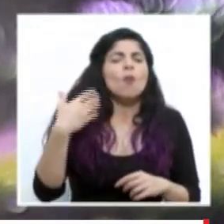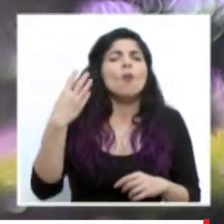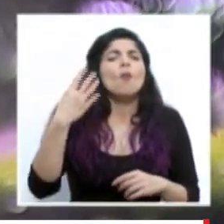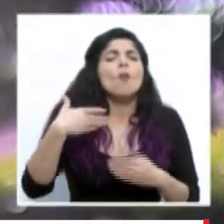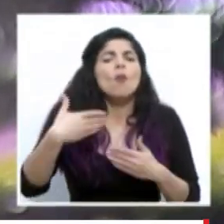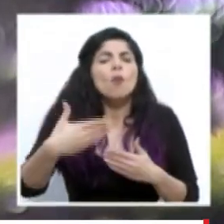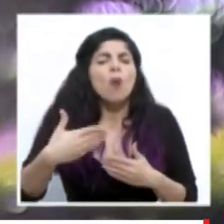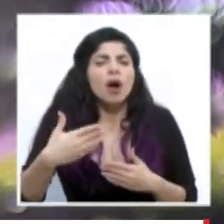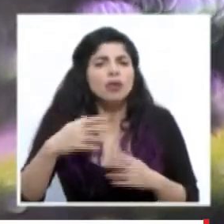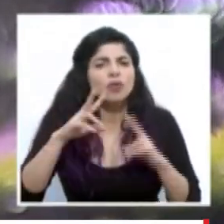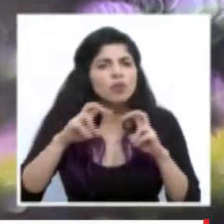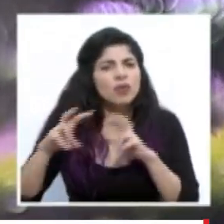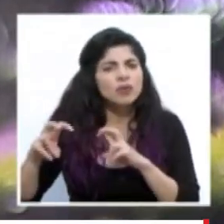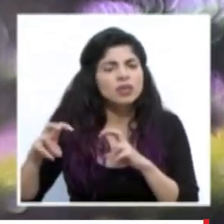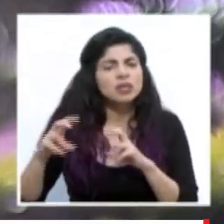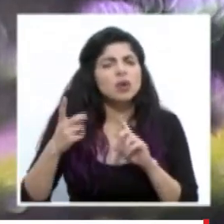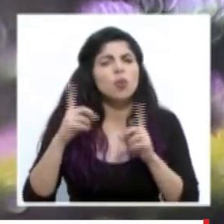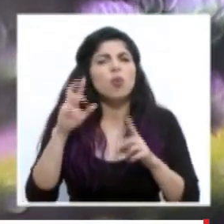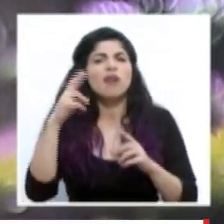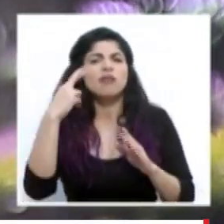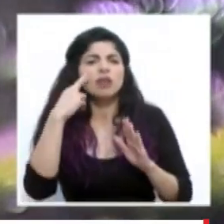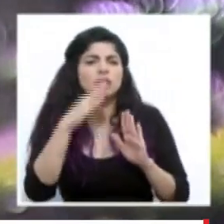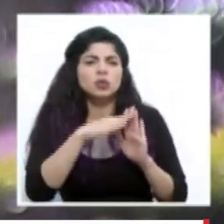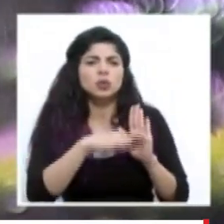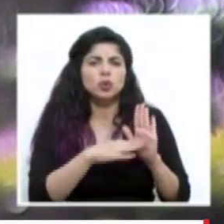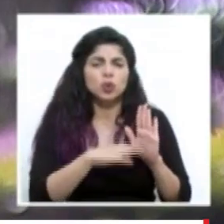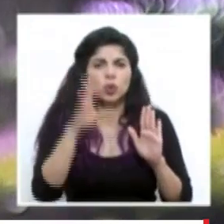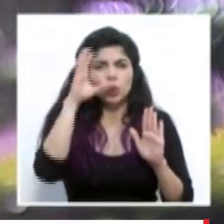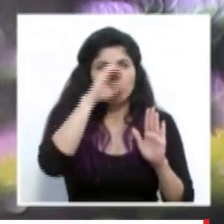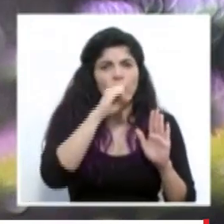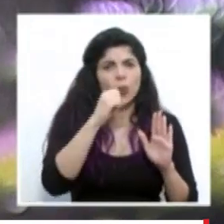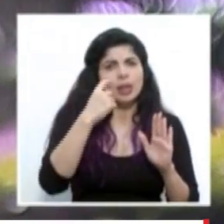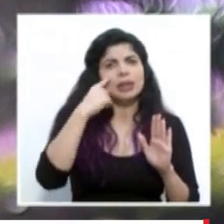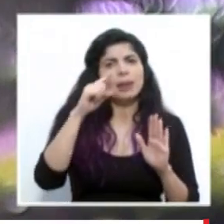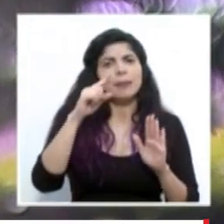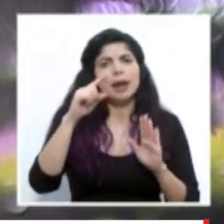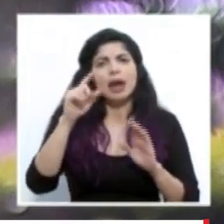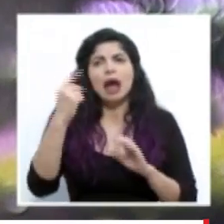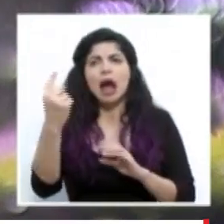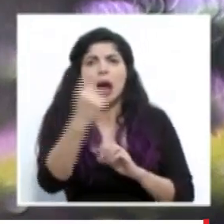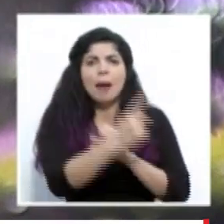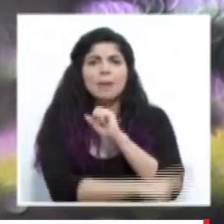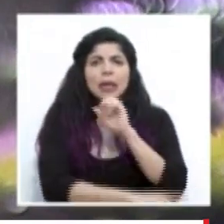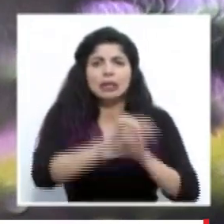se va a estar revisando, qué parámetros específicos se toman en cuenta para evaluar a cada país.